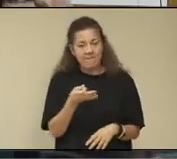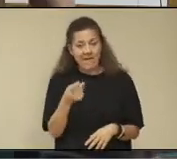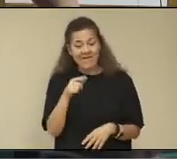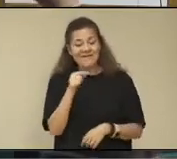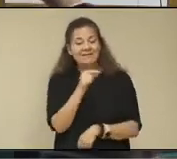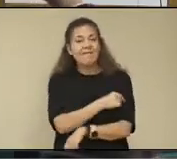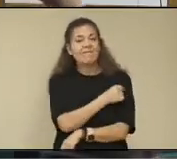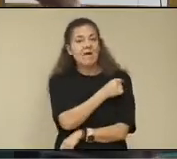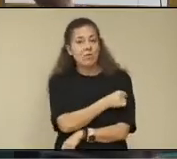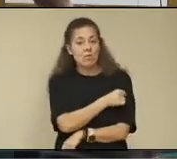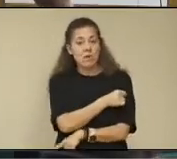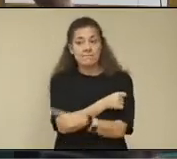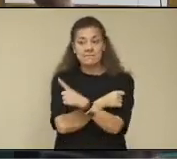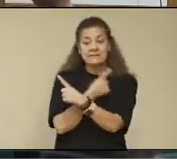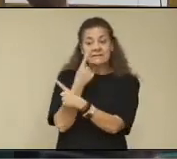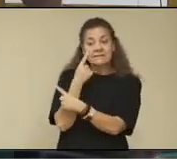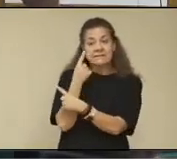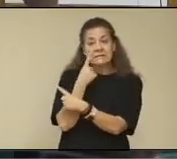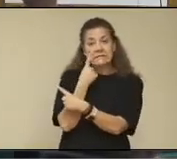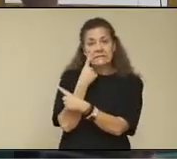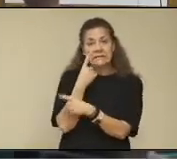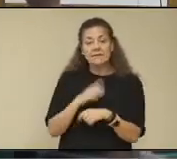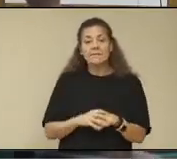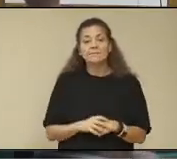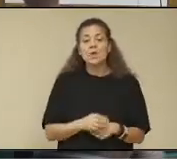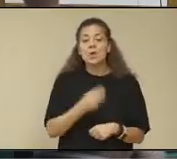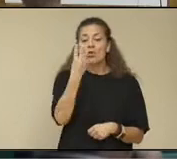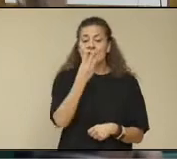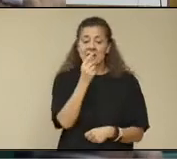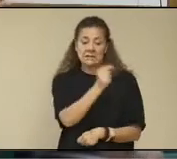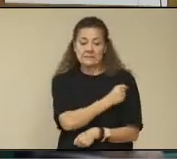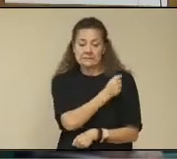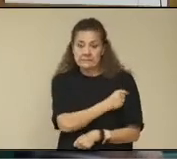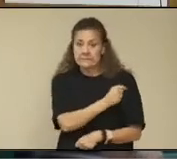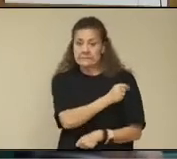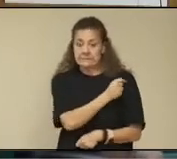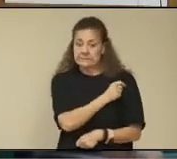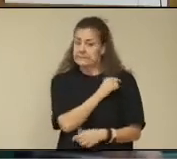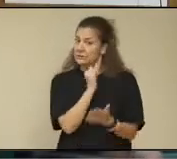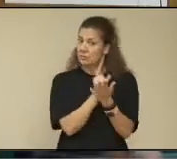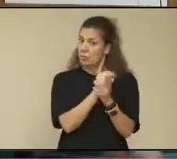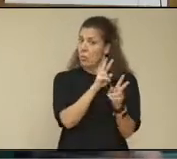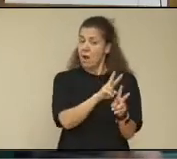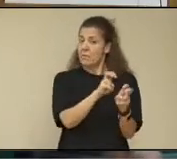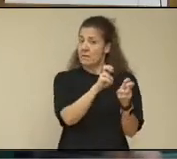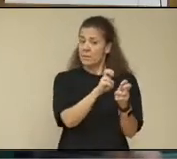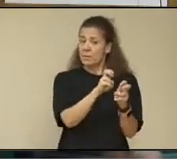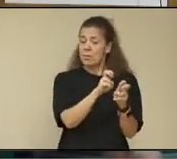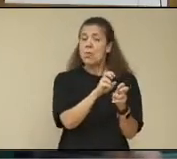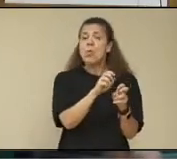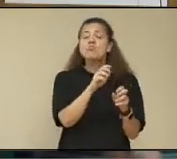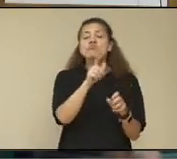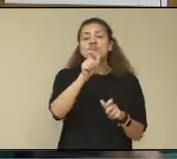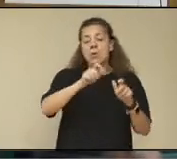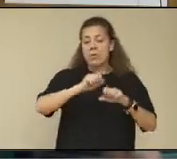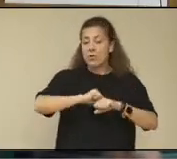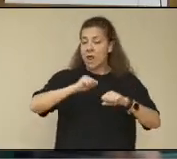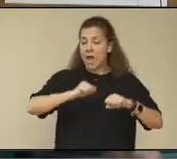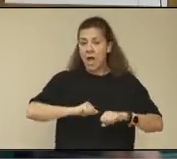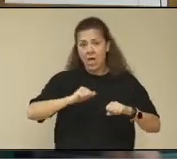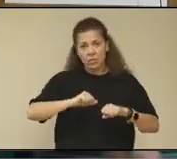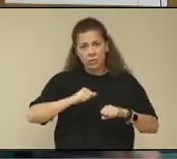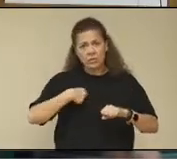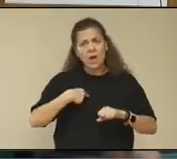vacuna, y como podemos ver, con 3 dosis, que era como se probó al principio, en la población adulta se obtenía